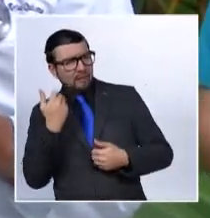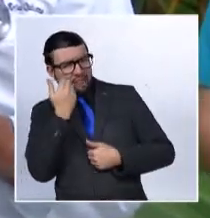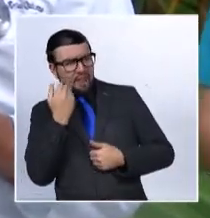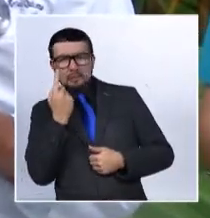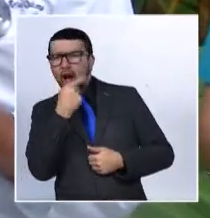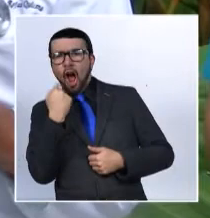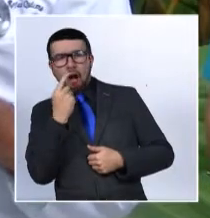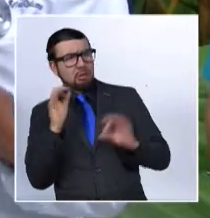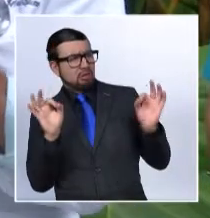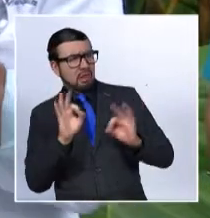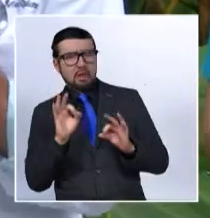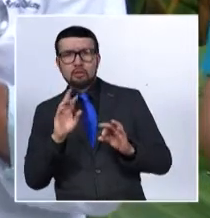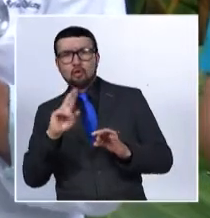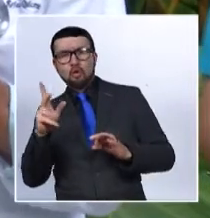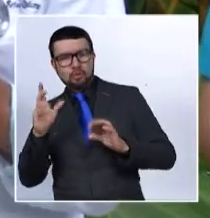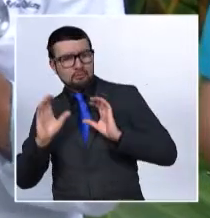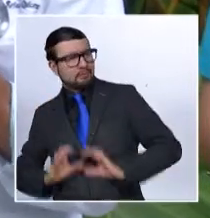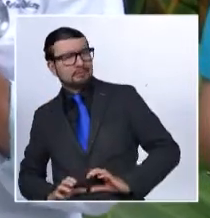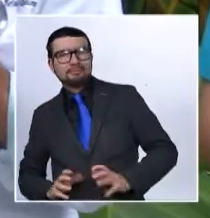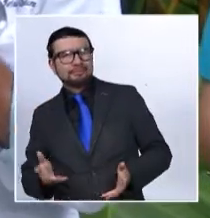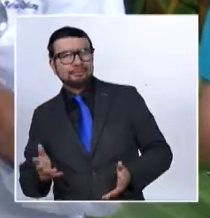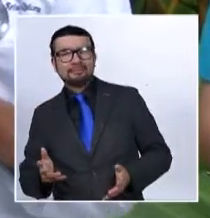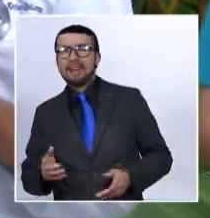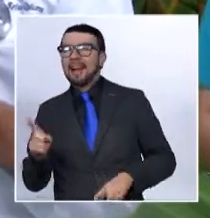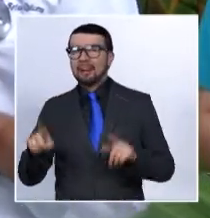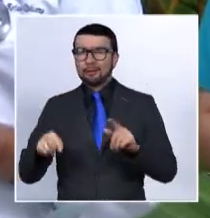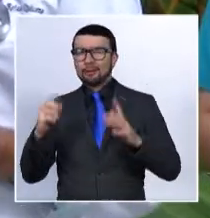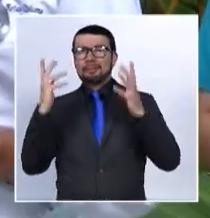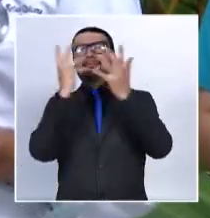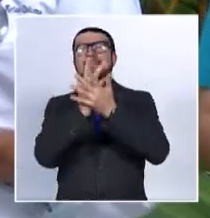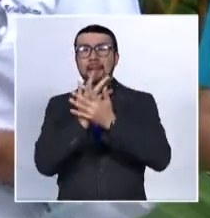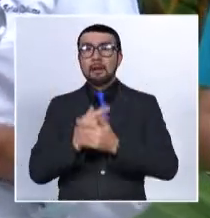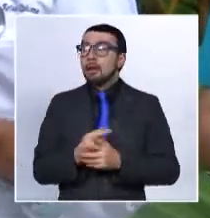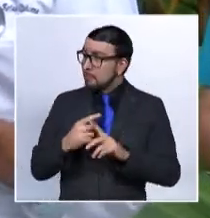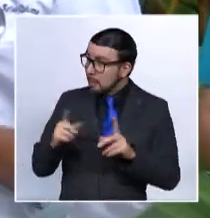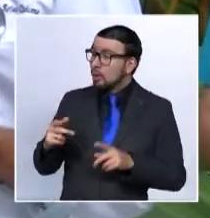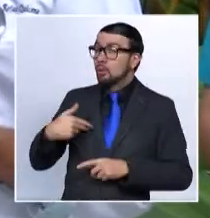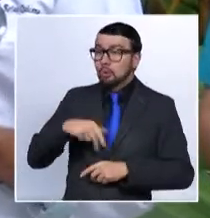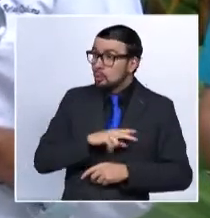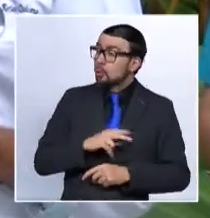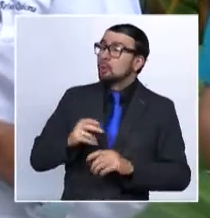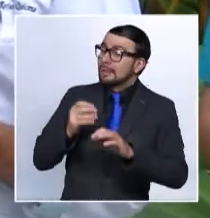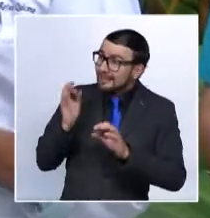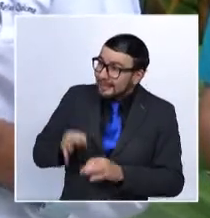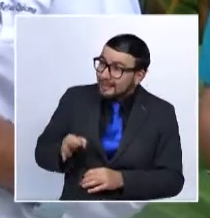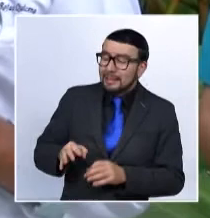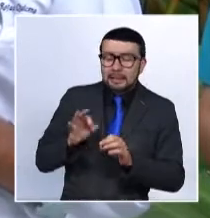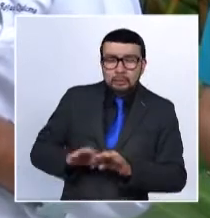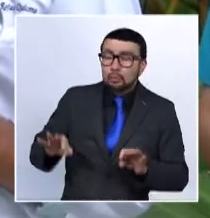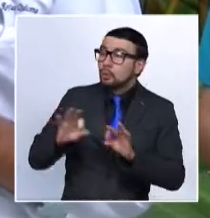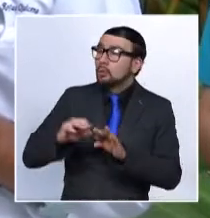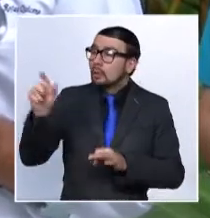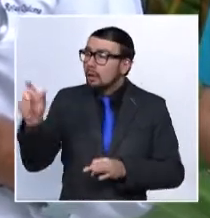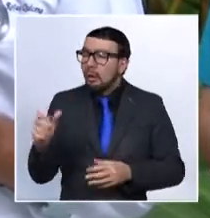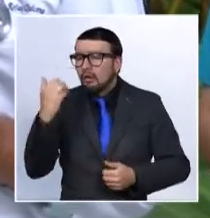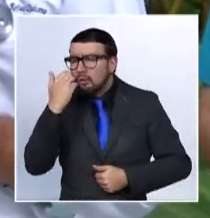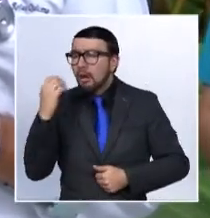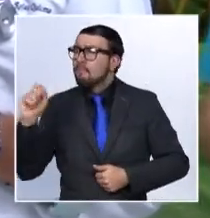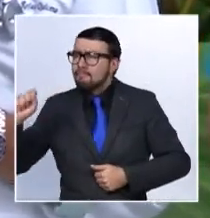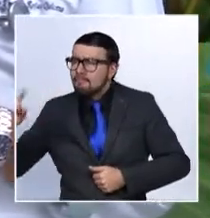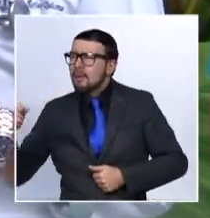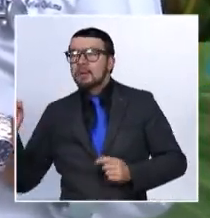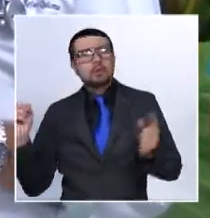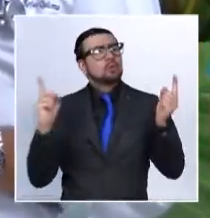doctor Germán Ruiz, ¿por qué nosotros siempre consideramos que el paciente tiene que ser evaluado por los odontólogos antes de pasar a la consulta